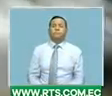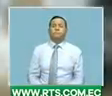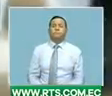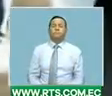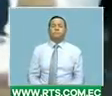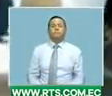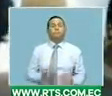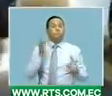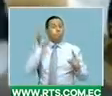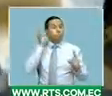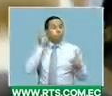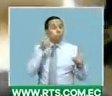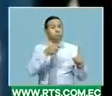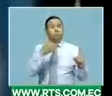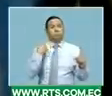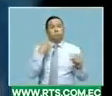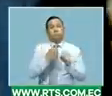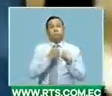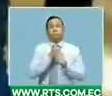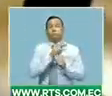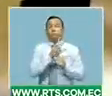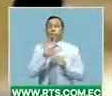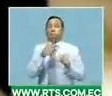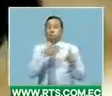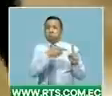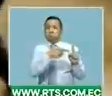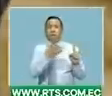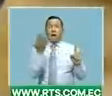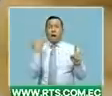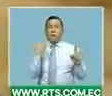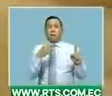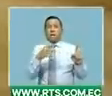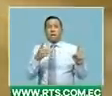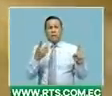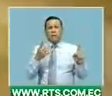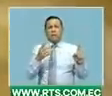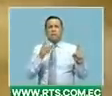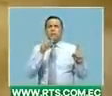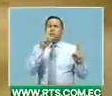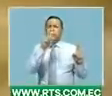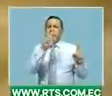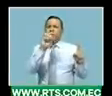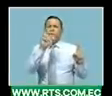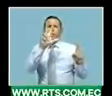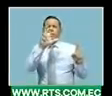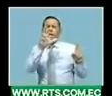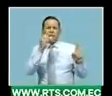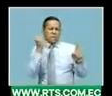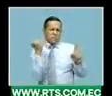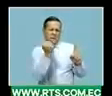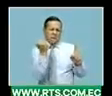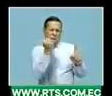La mujer de 35 años de edad aproximadamente fue asesinada con 113 puñaladas.